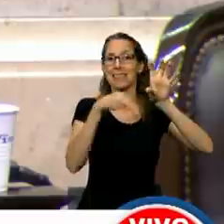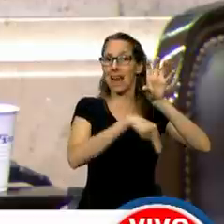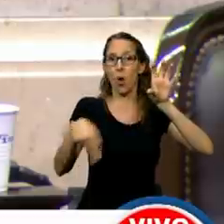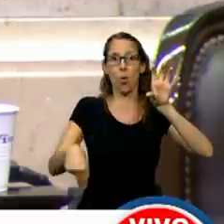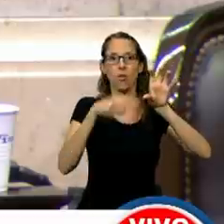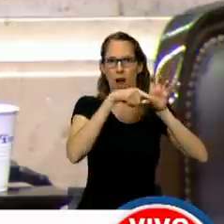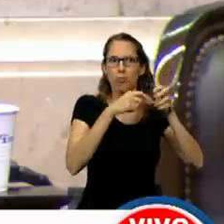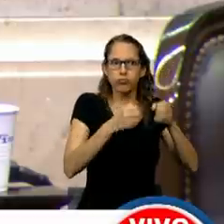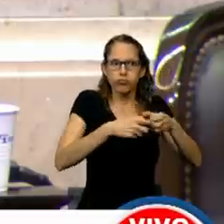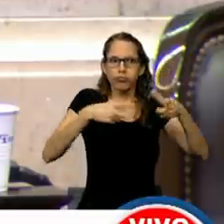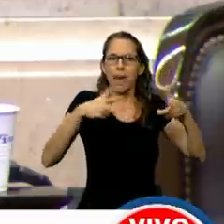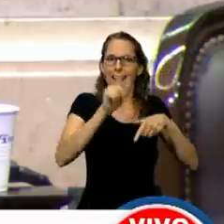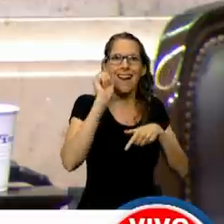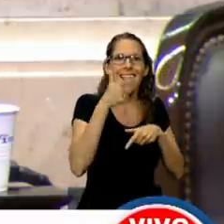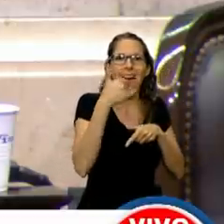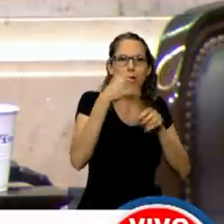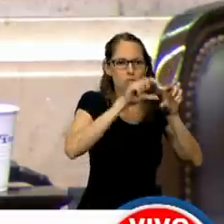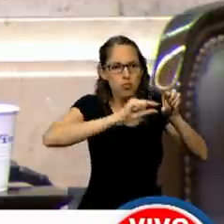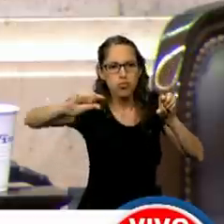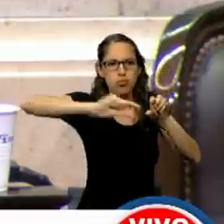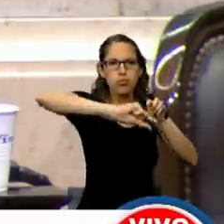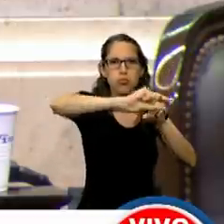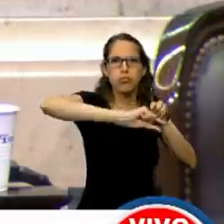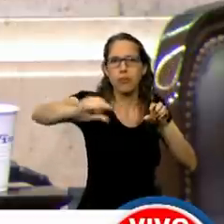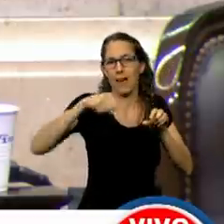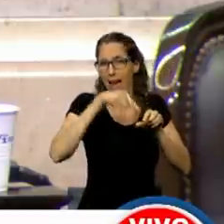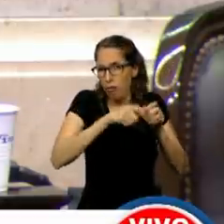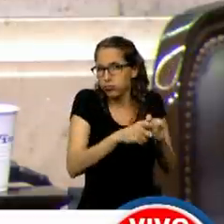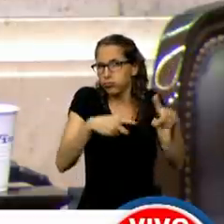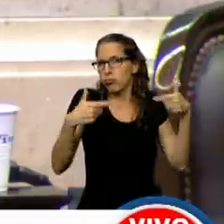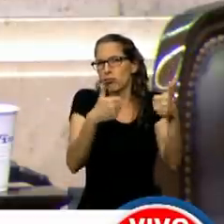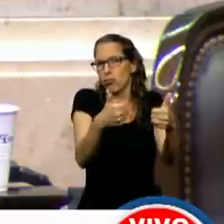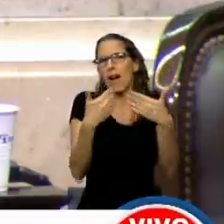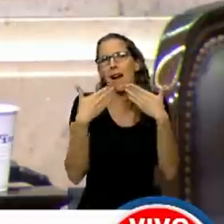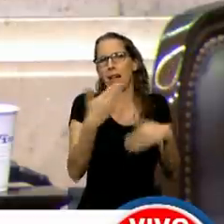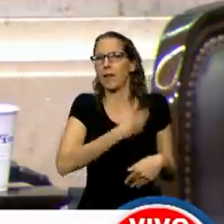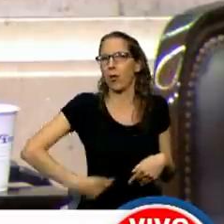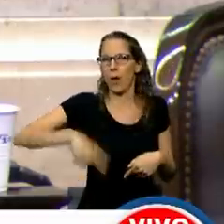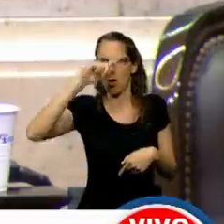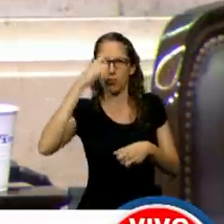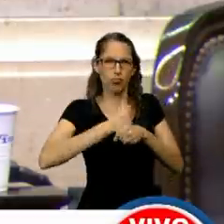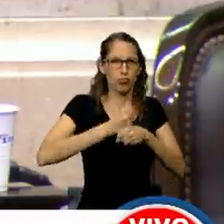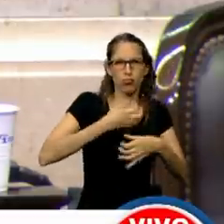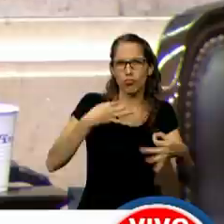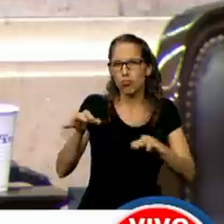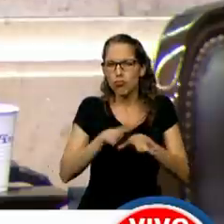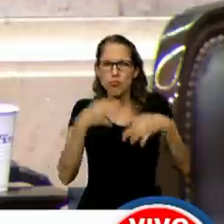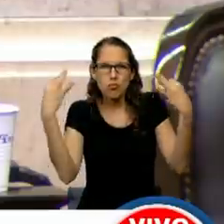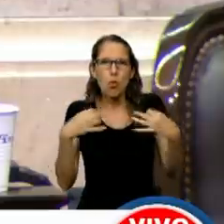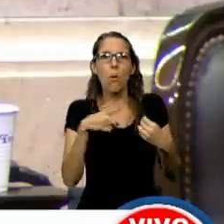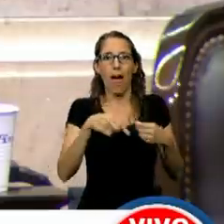producción de gas a partir de las buenas políticas del gobierno nacional con una mirada federal tenemos